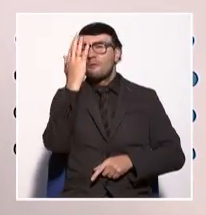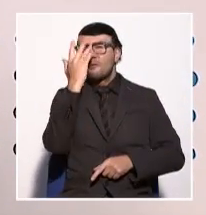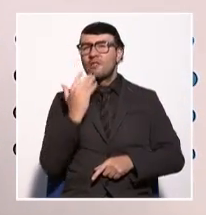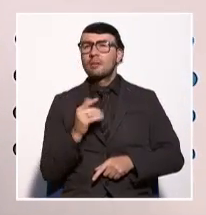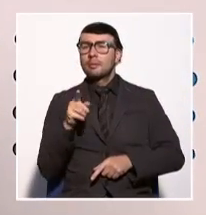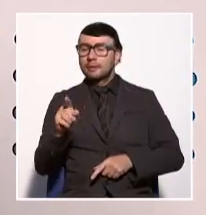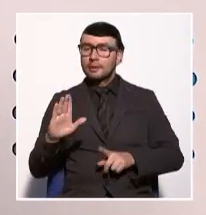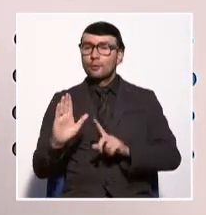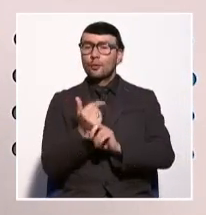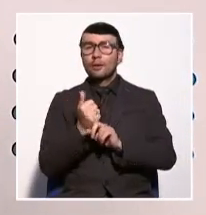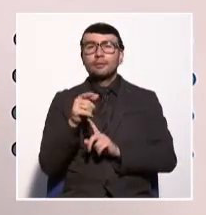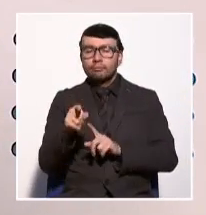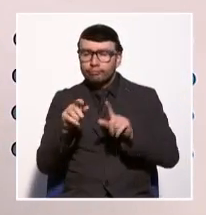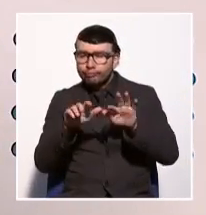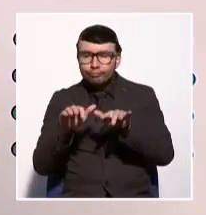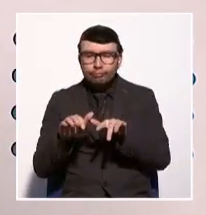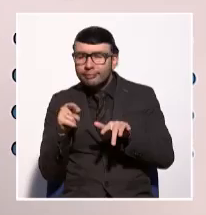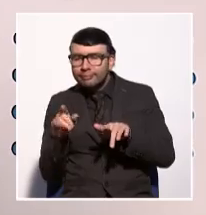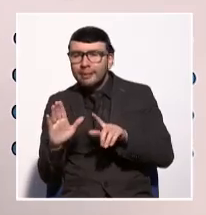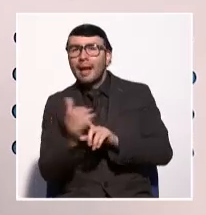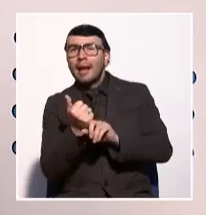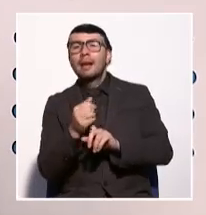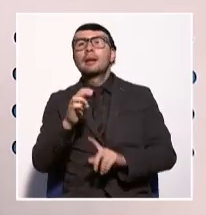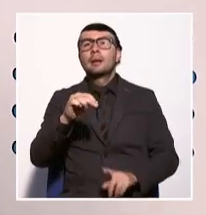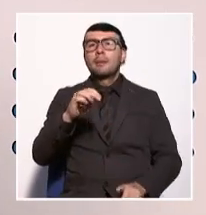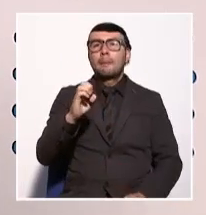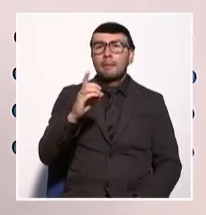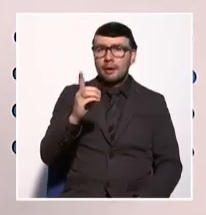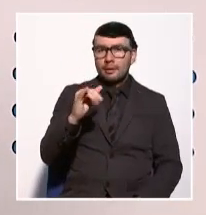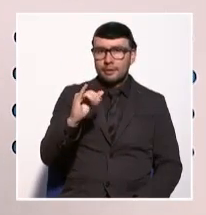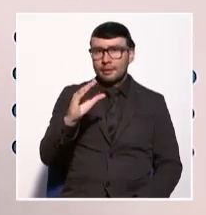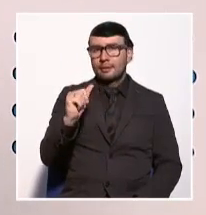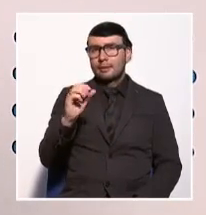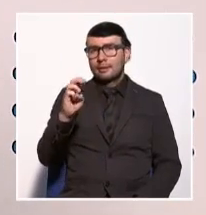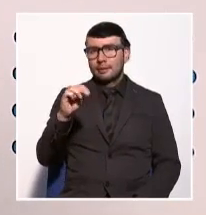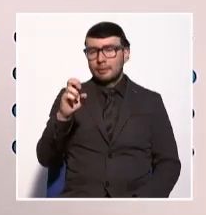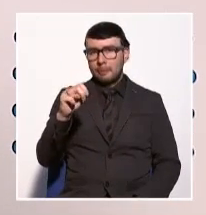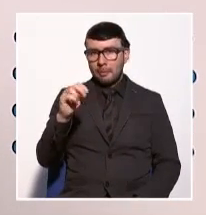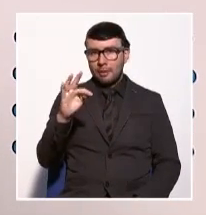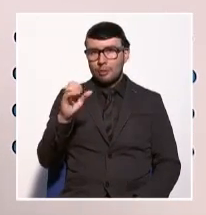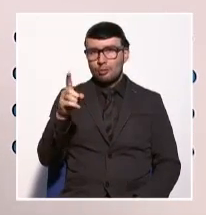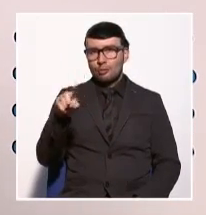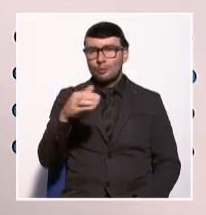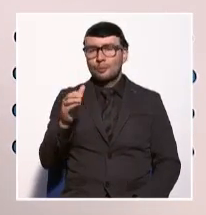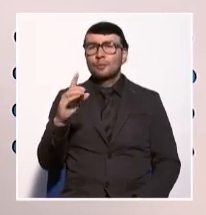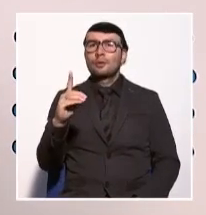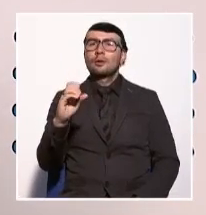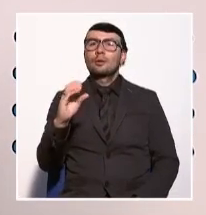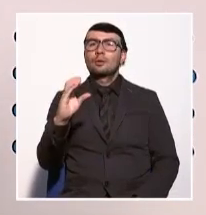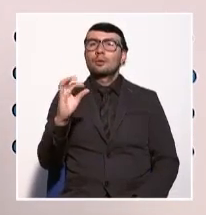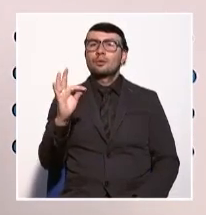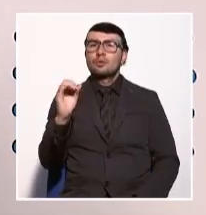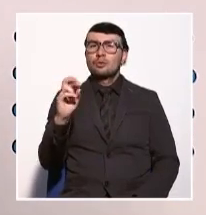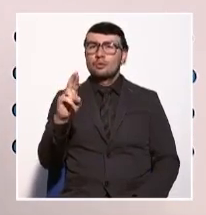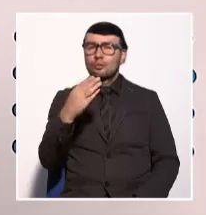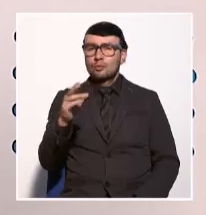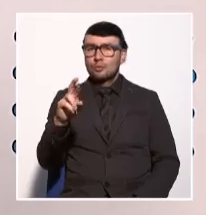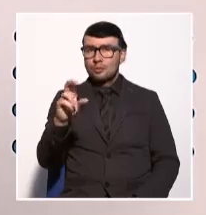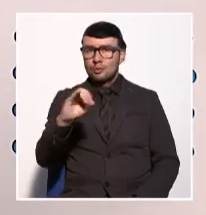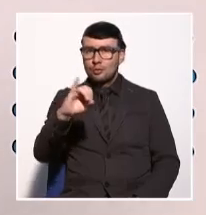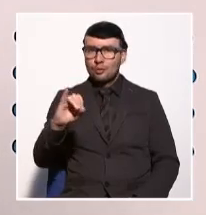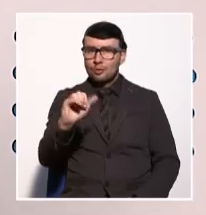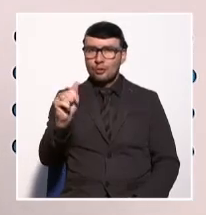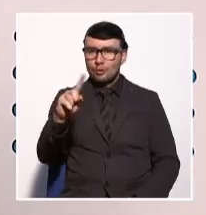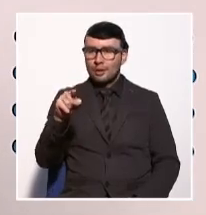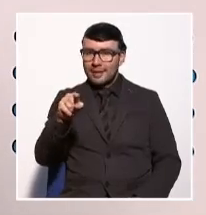medicamentos doctor rojas ahí estaremos y desde luego es la facilidad que nos da esta gran